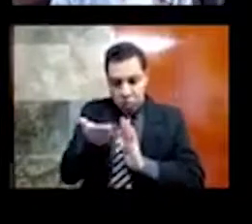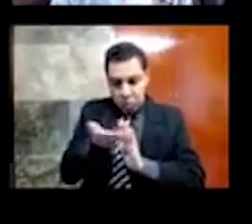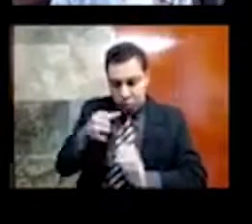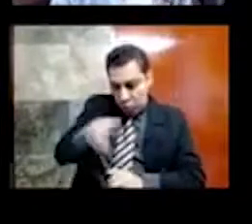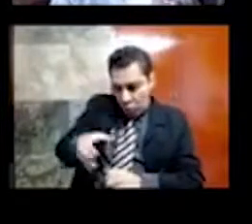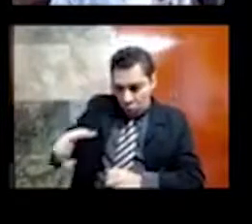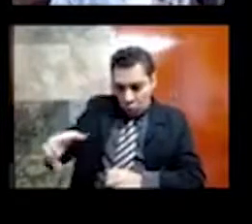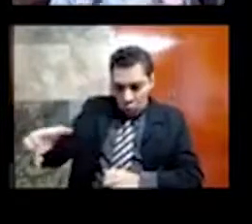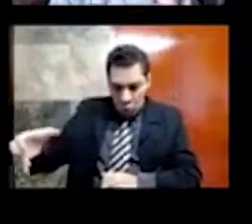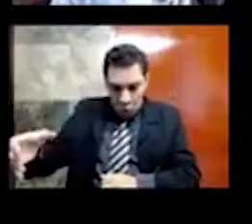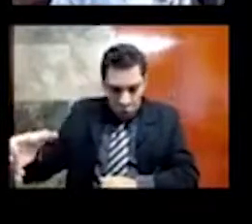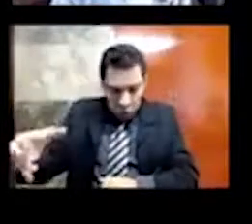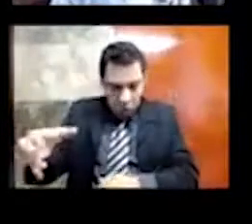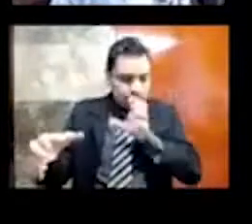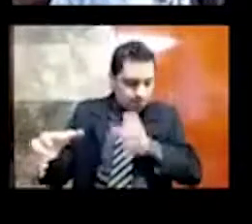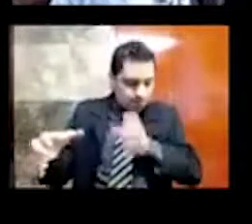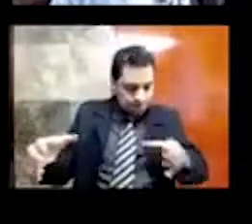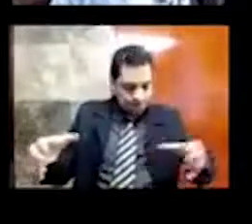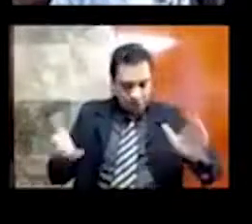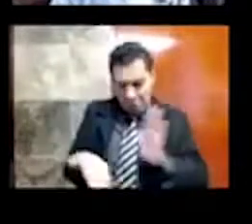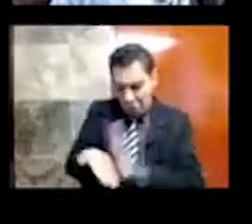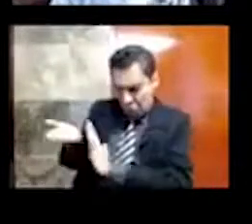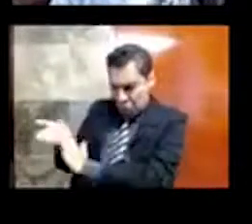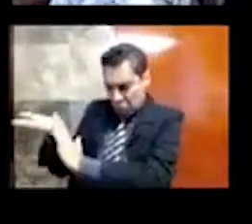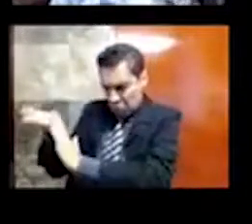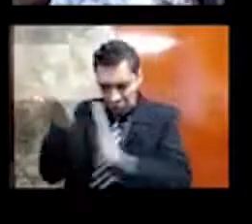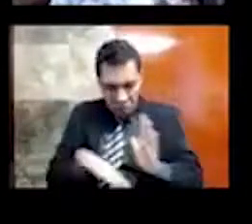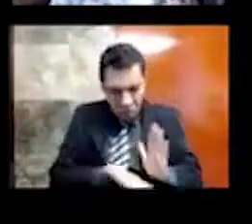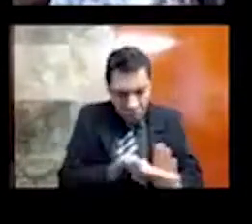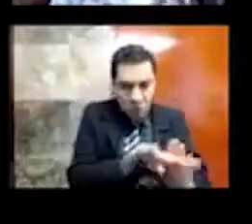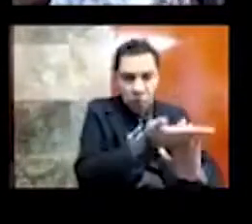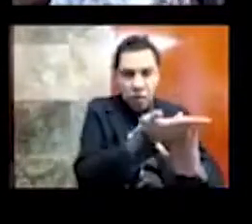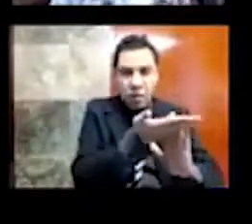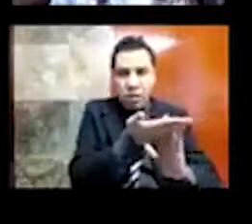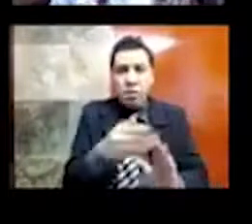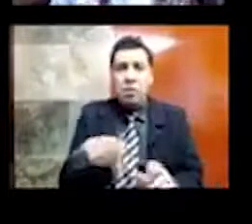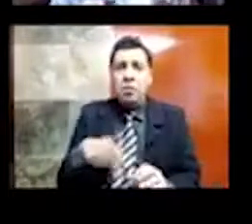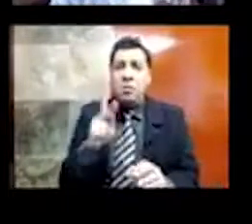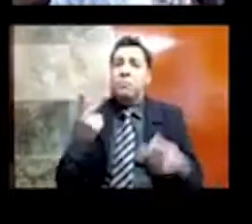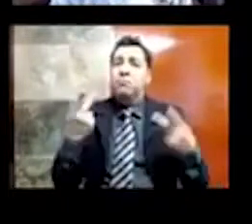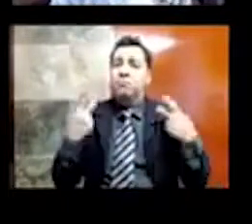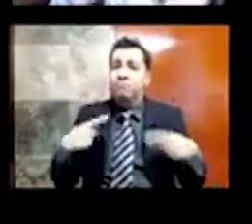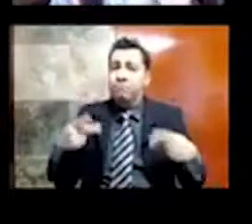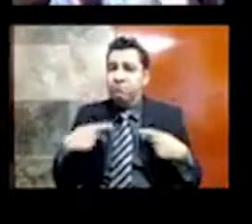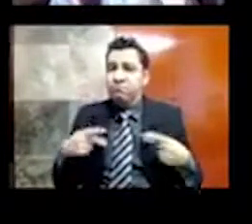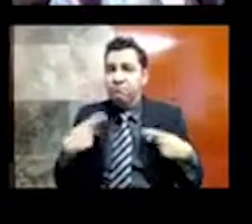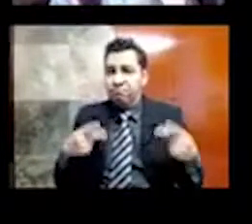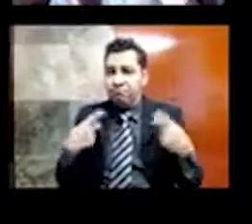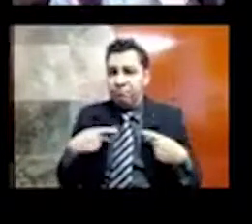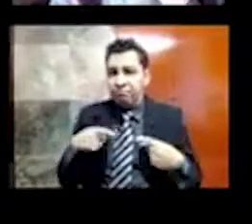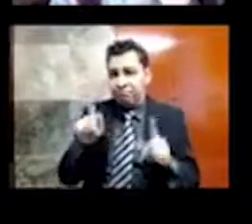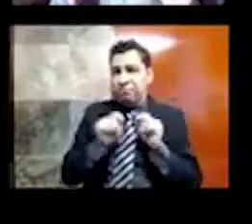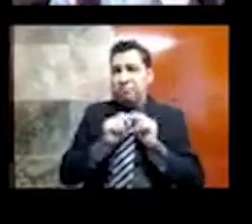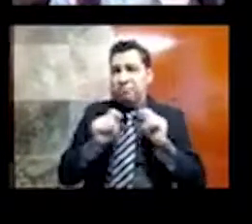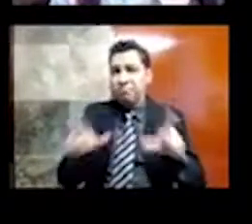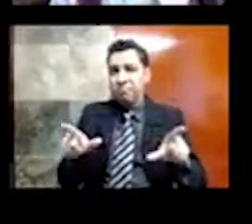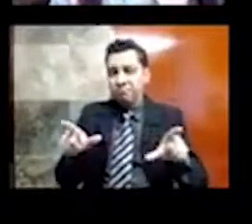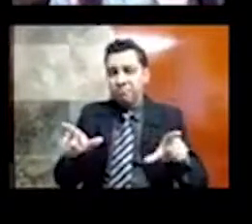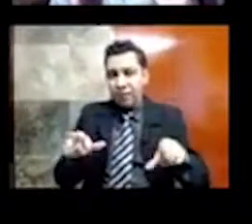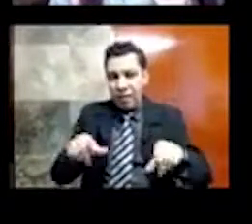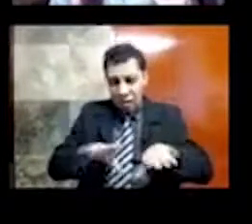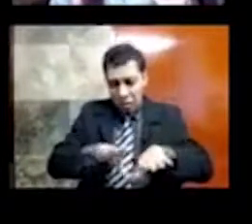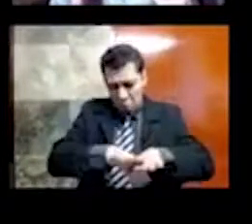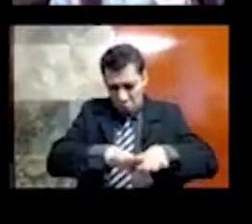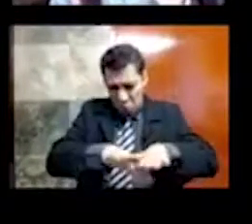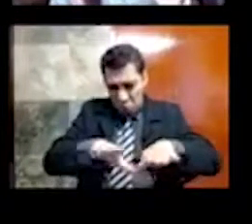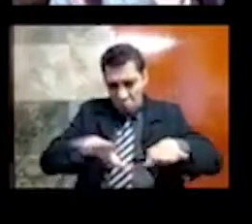ladito. Ellos taparon el manantial para que sacralizara la estructura, y de ahí empezó todo. Esa es